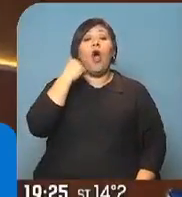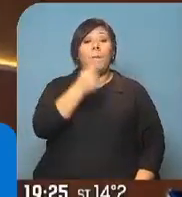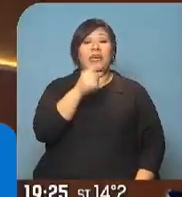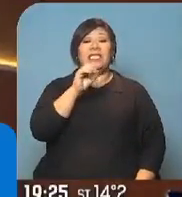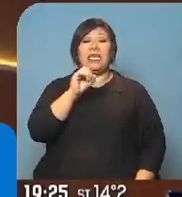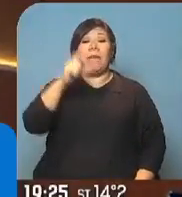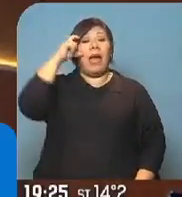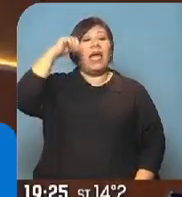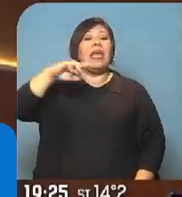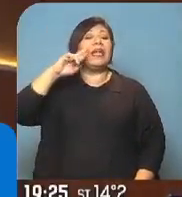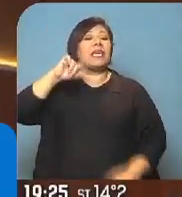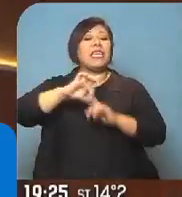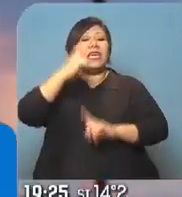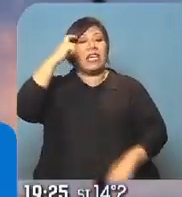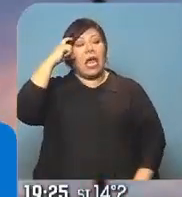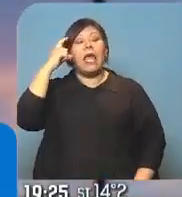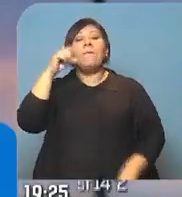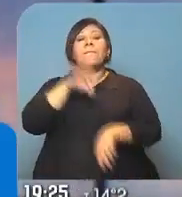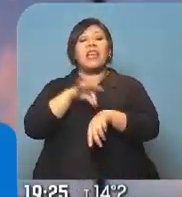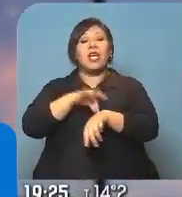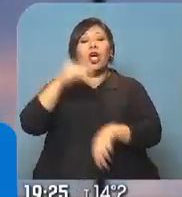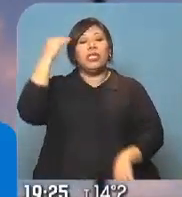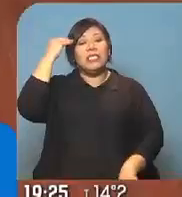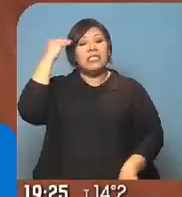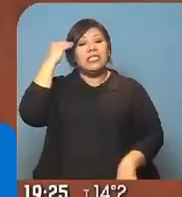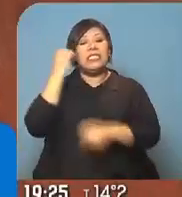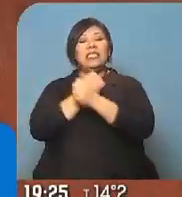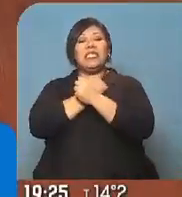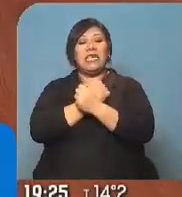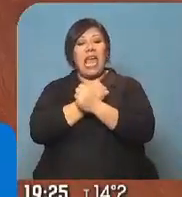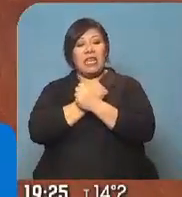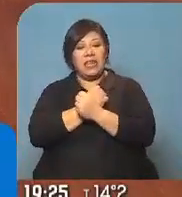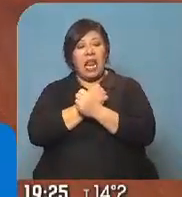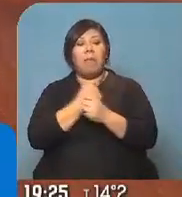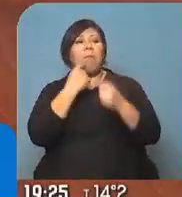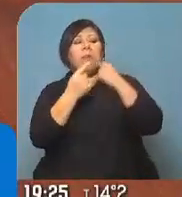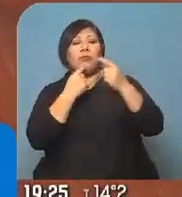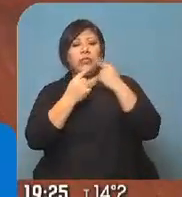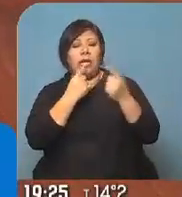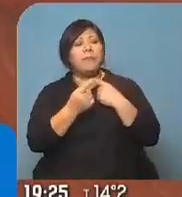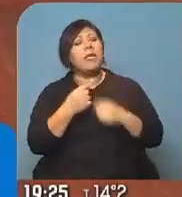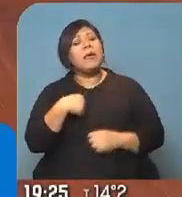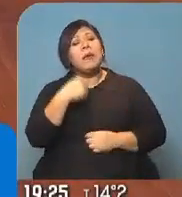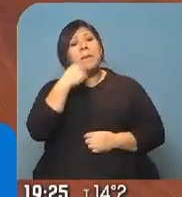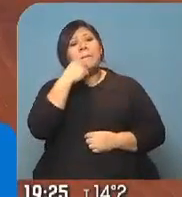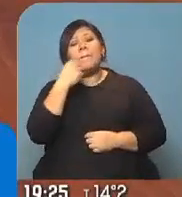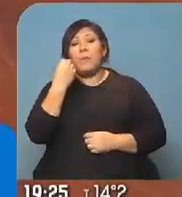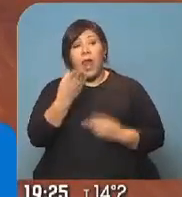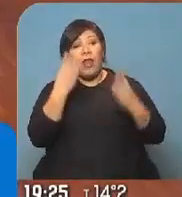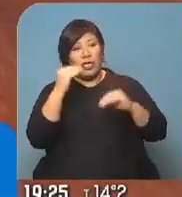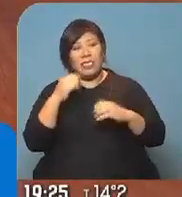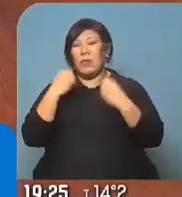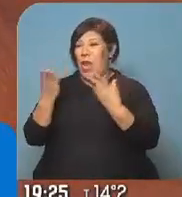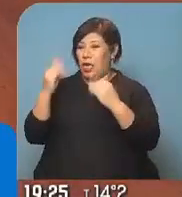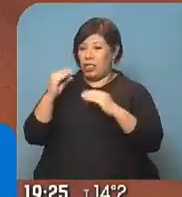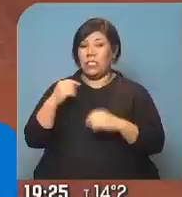estar con nosotros. Buenas noches, gracias a ustedes. En un caso como este, con toda su experiencia, se puede decir que es una especie de espiral que lo fue